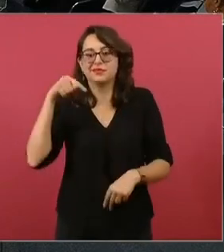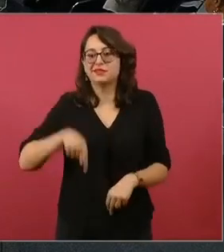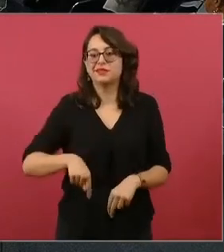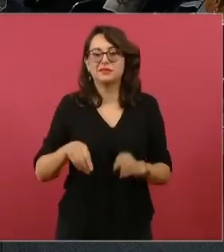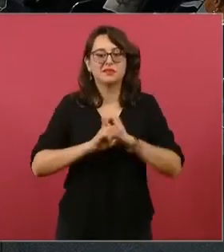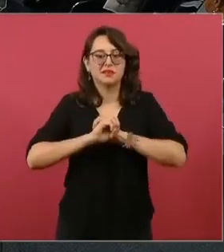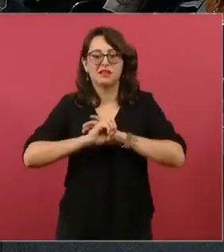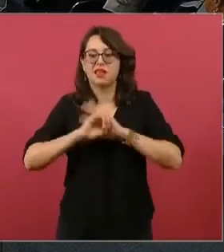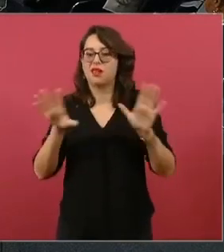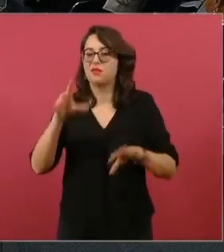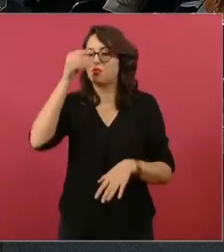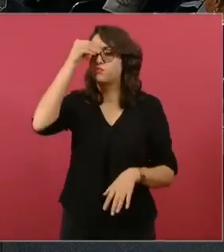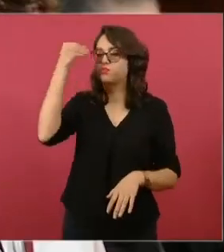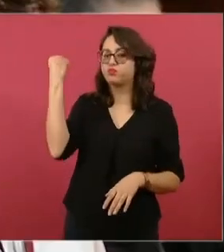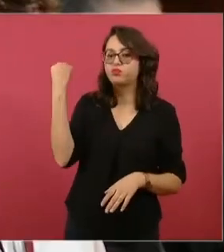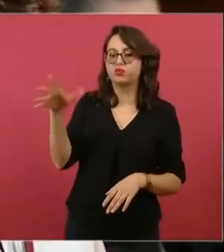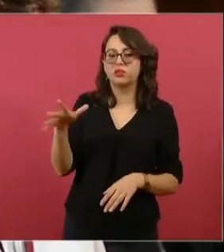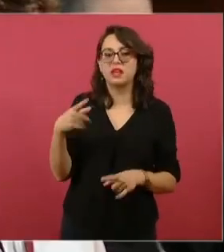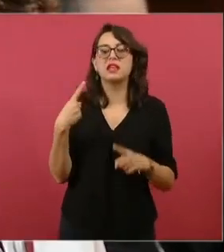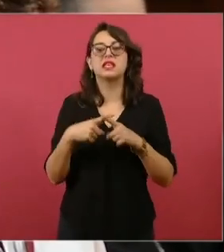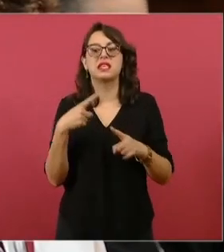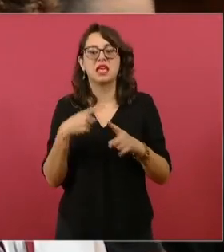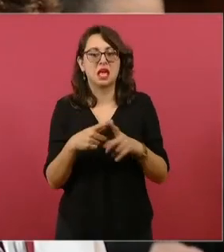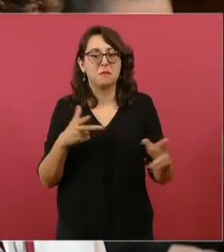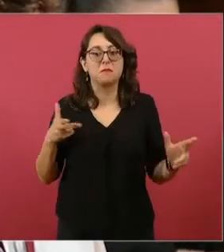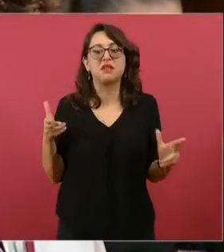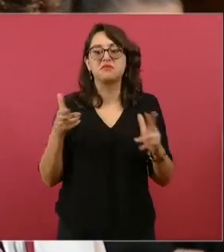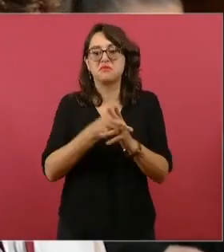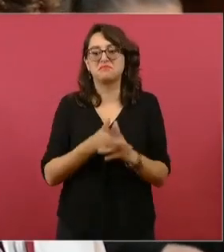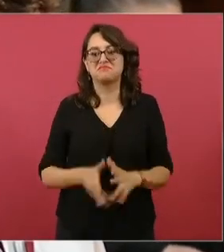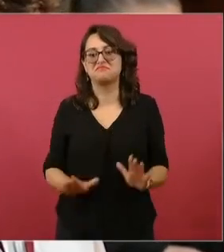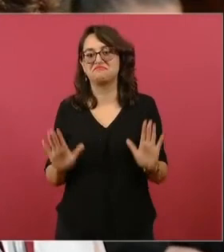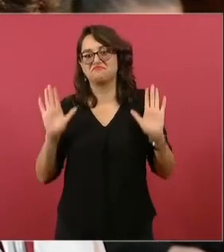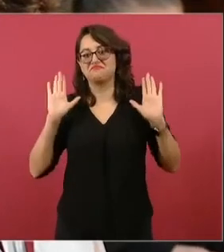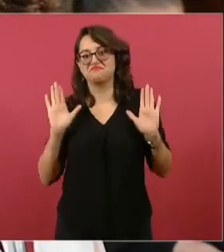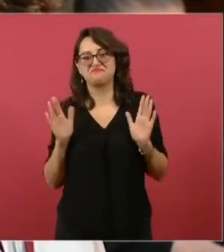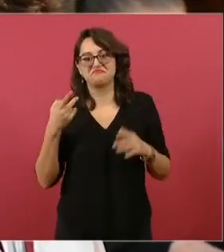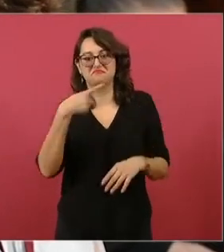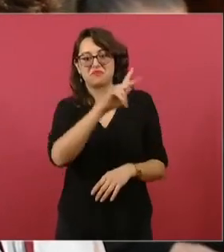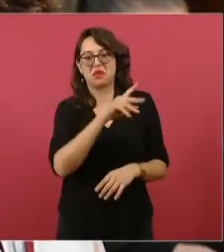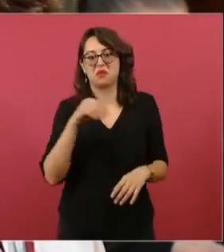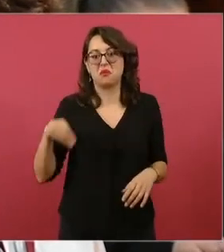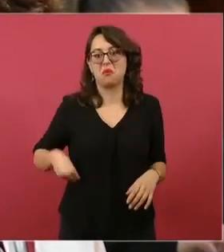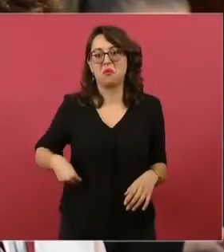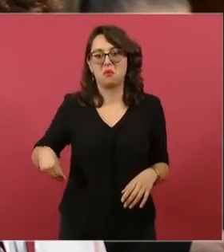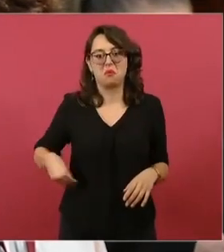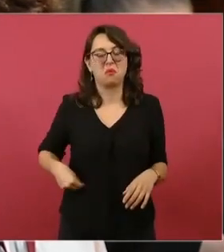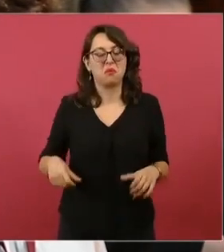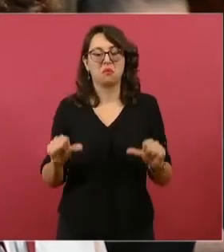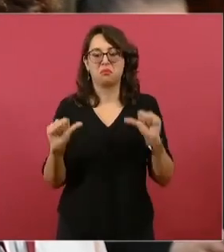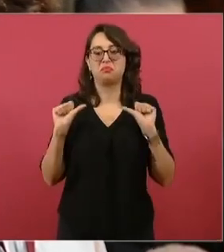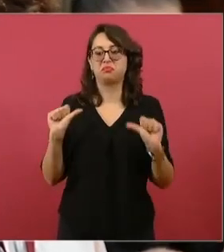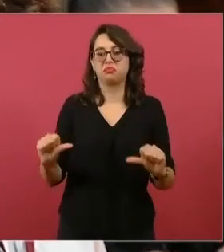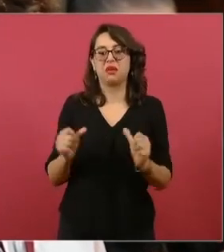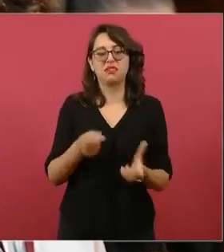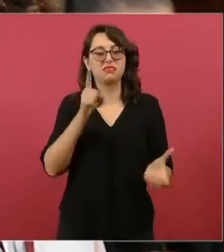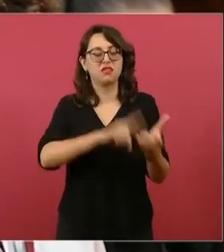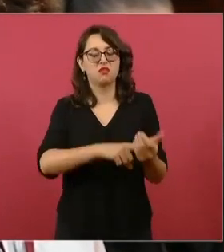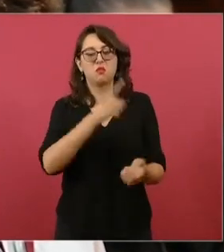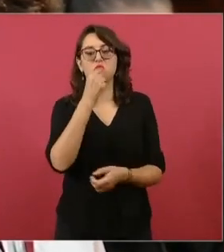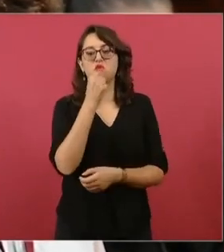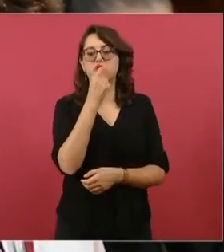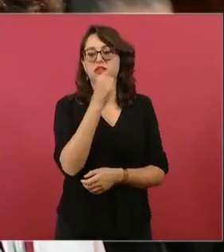de delito para que los verdaderos culpables sigan gozando de impunidad, pues trabajan dentro de las filas de la